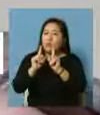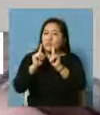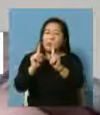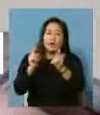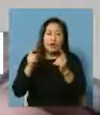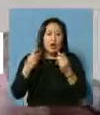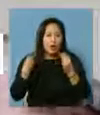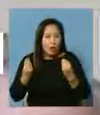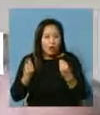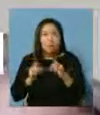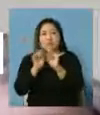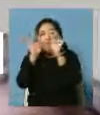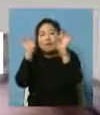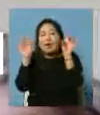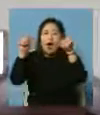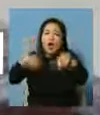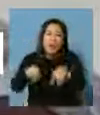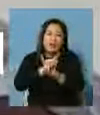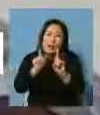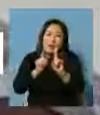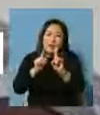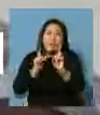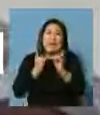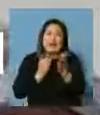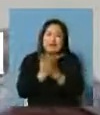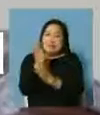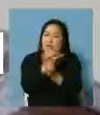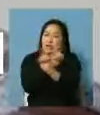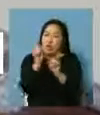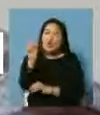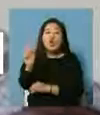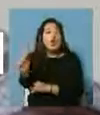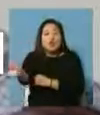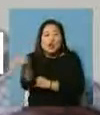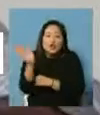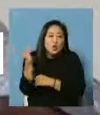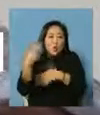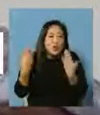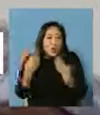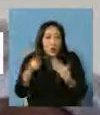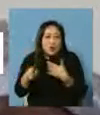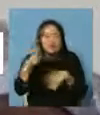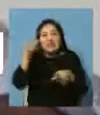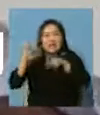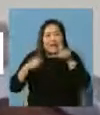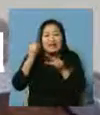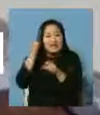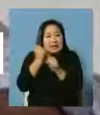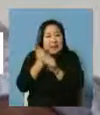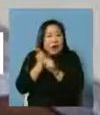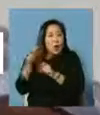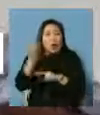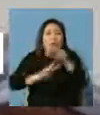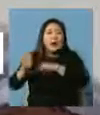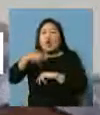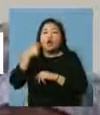una epidemia como la que hay ahora, una pandemia como la que hay ahora. Entonces, todas esas capacidades se pueden aplicar a otros diagnósticos,